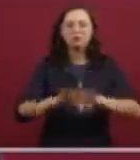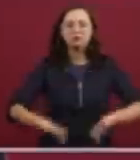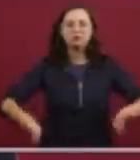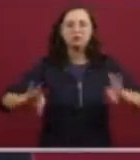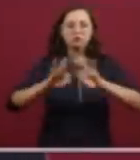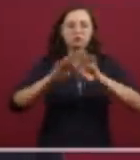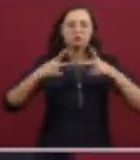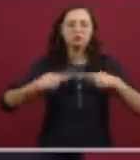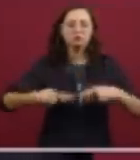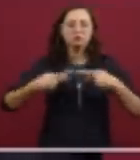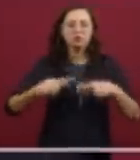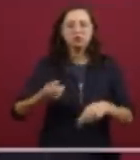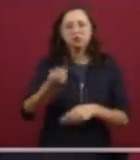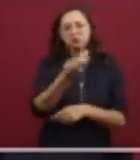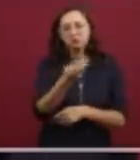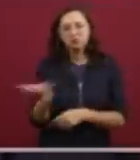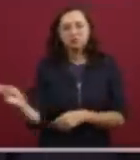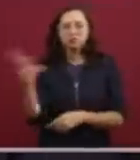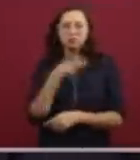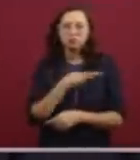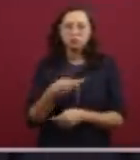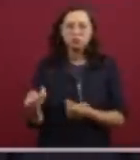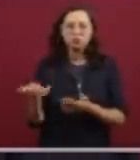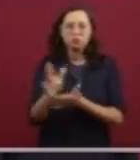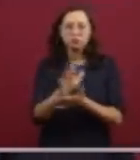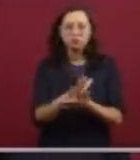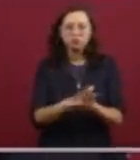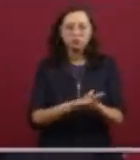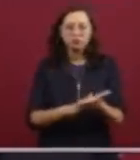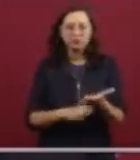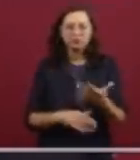gente humilde.